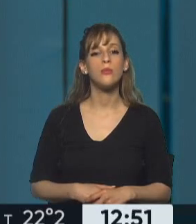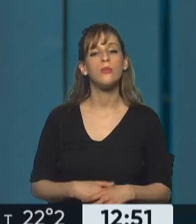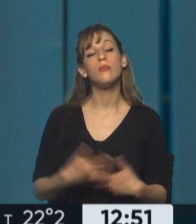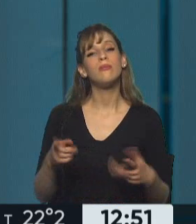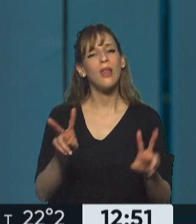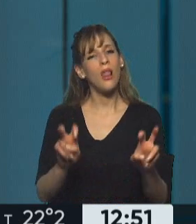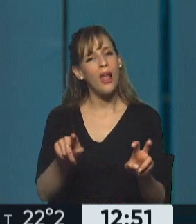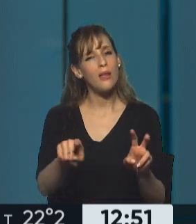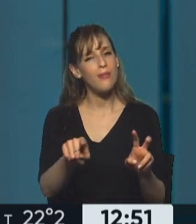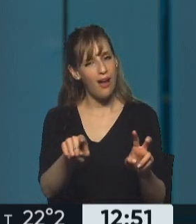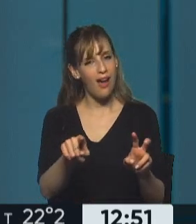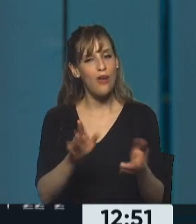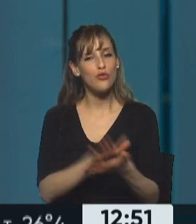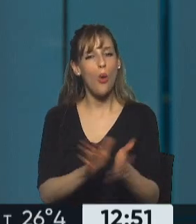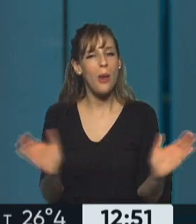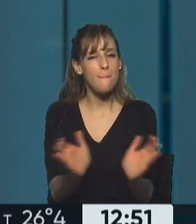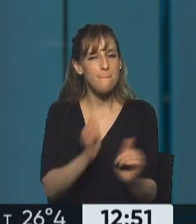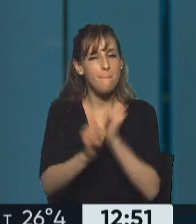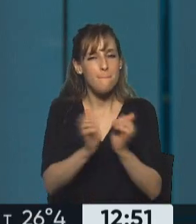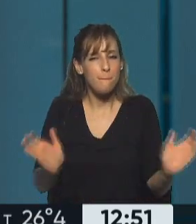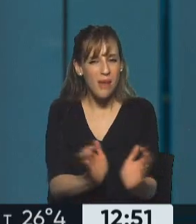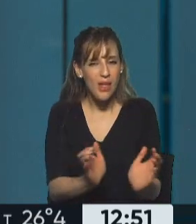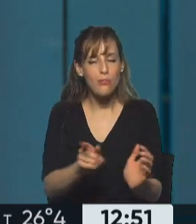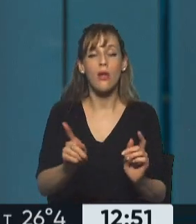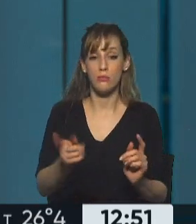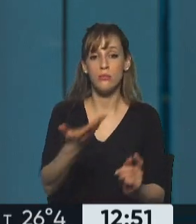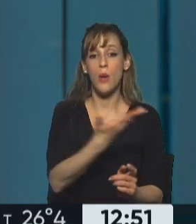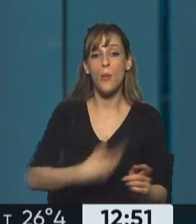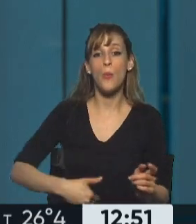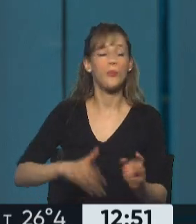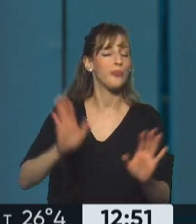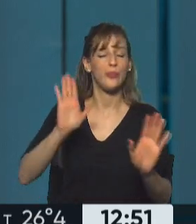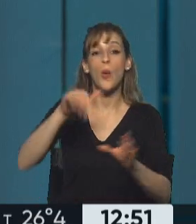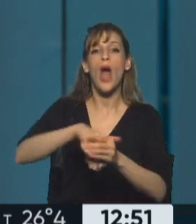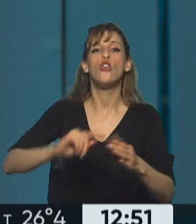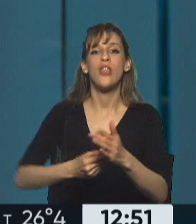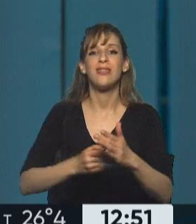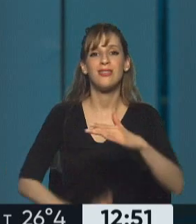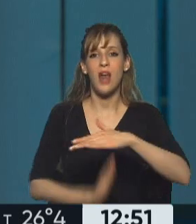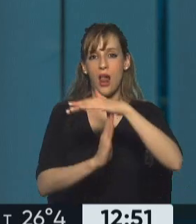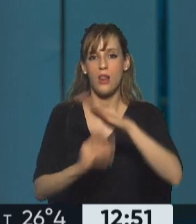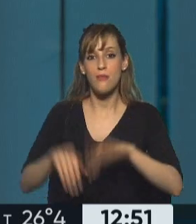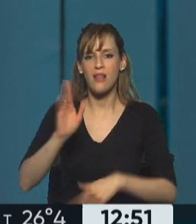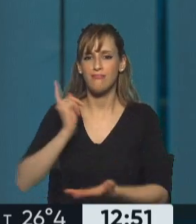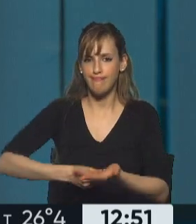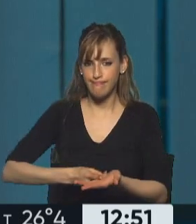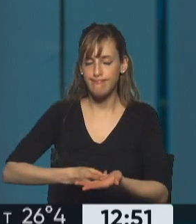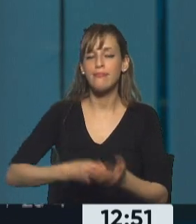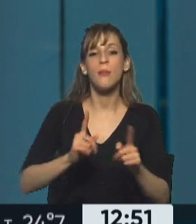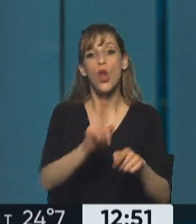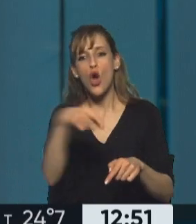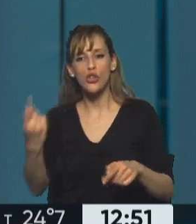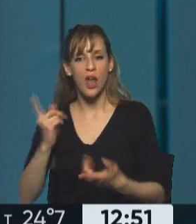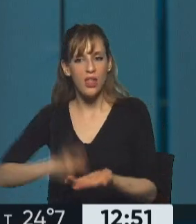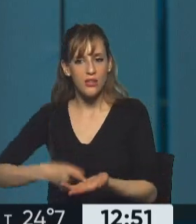quedamos con ese tema. Las facilidades para las pymes fueron dispuestas por el Banco Central a propósito de otra medida que fue la que concitó la mayor atención, Rulo, y